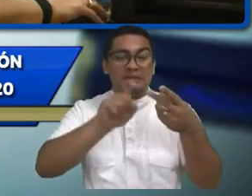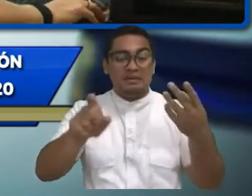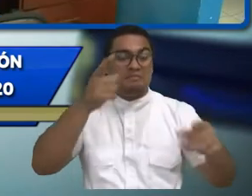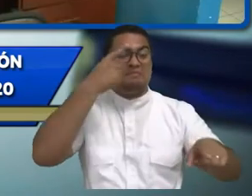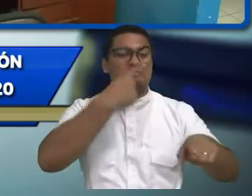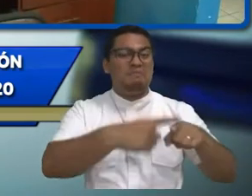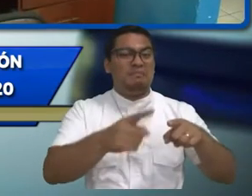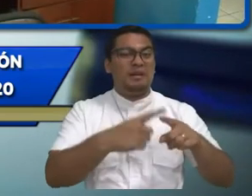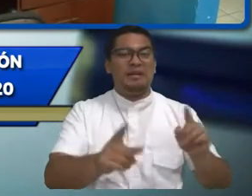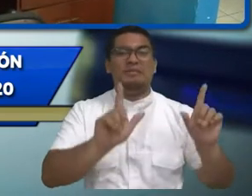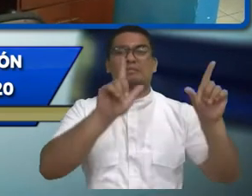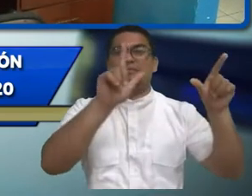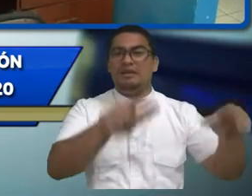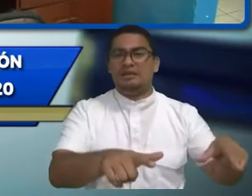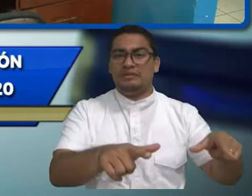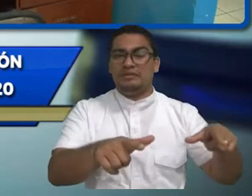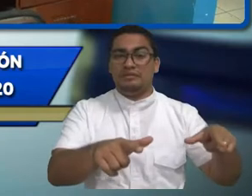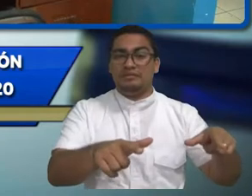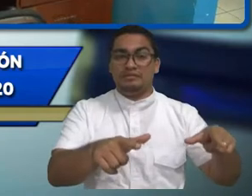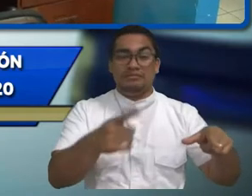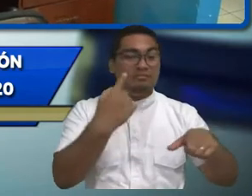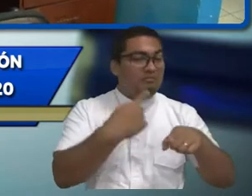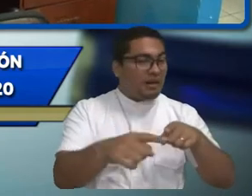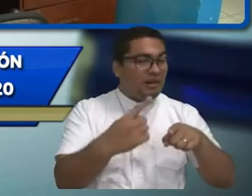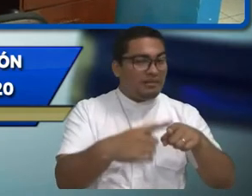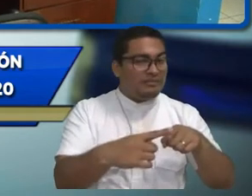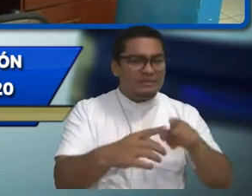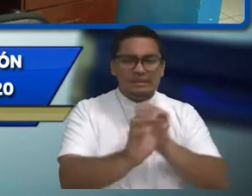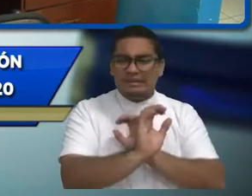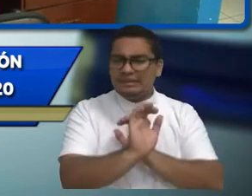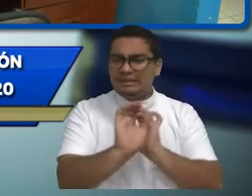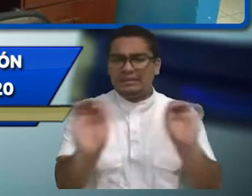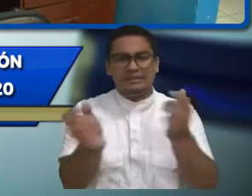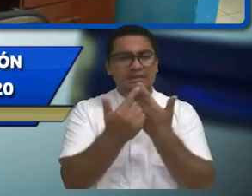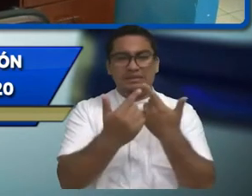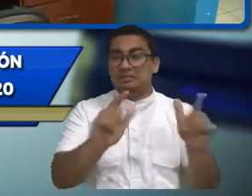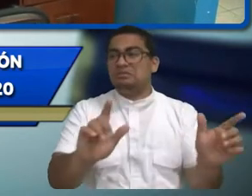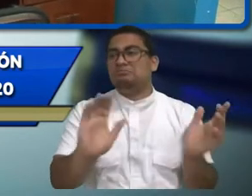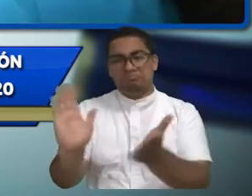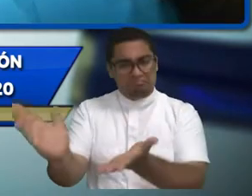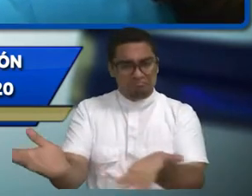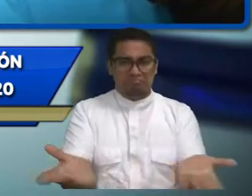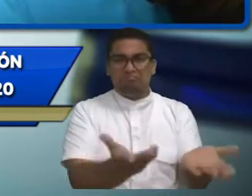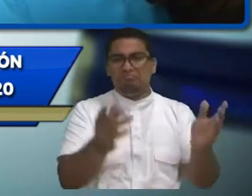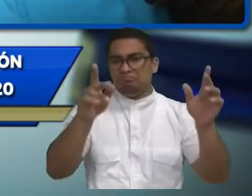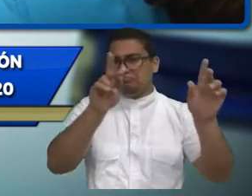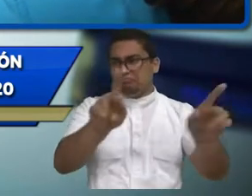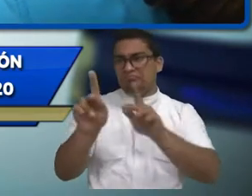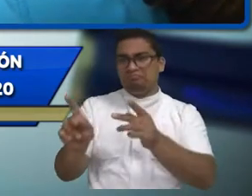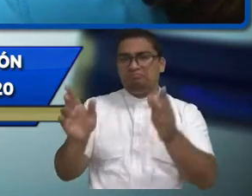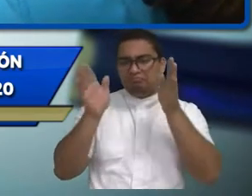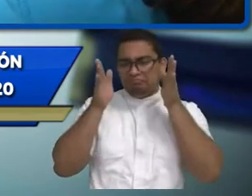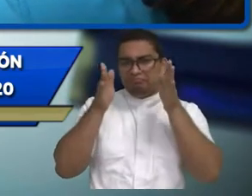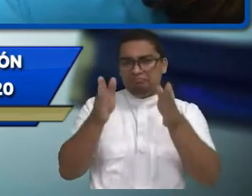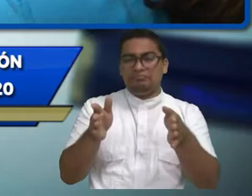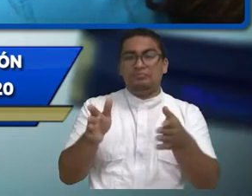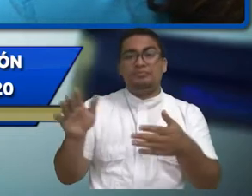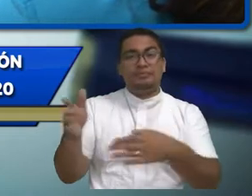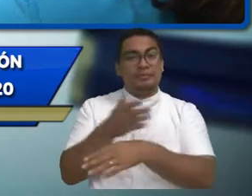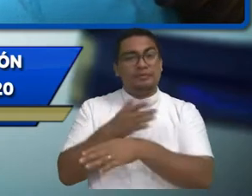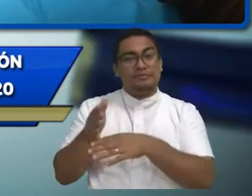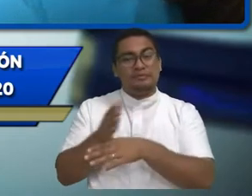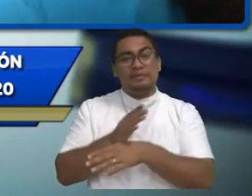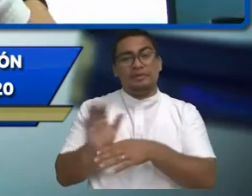cualquier tipo de costo a nuestros protagonistas a la población que estamos atendiendo y por otro lado hemos sentado otro otro tipo de